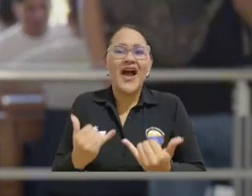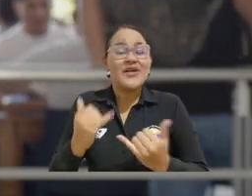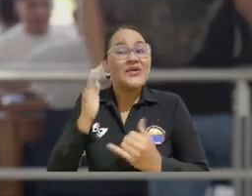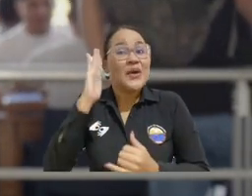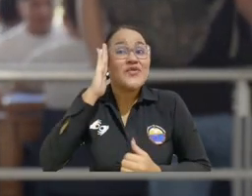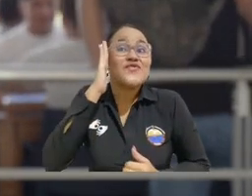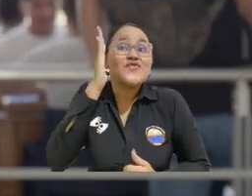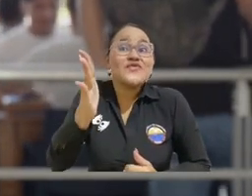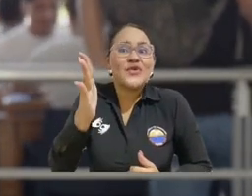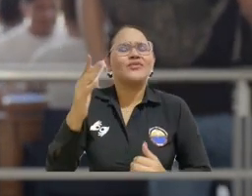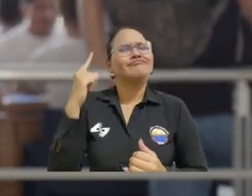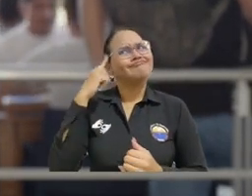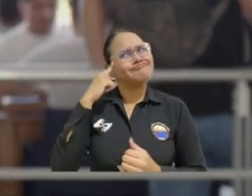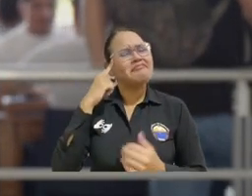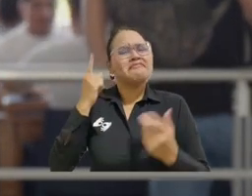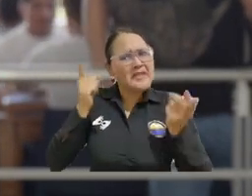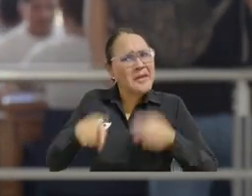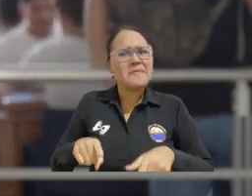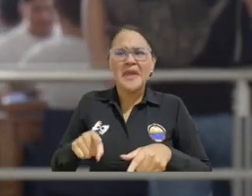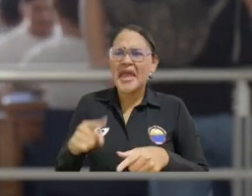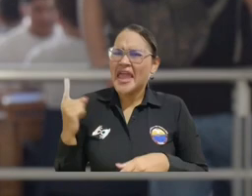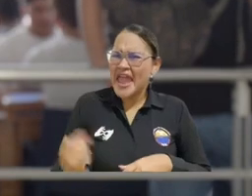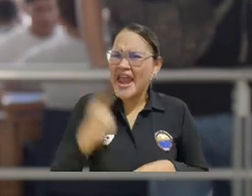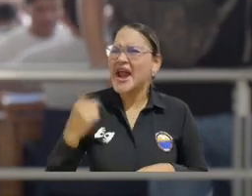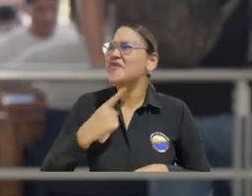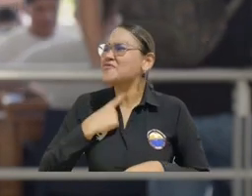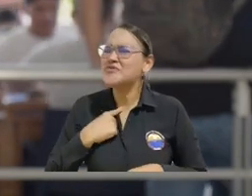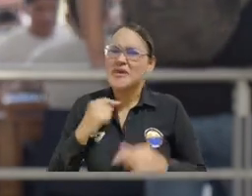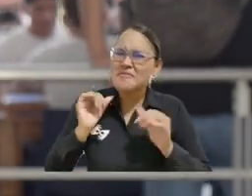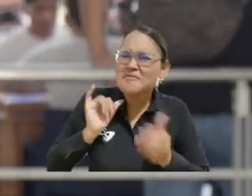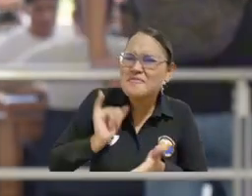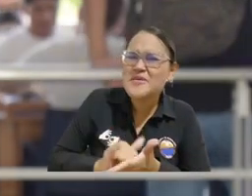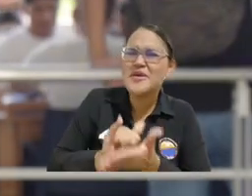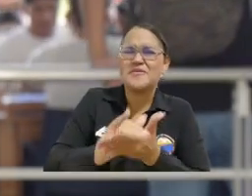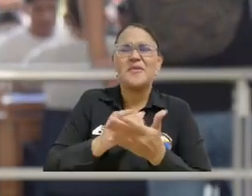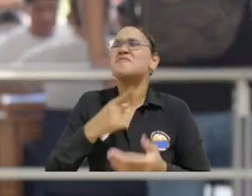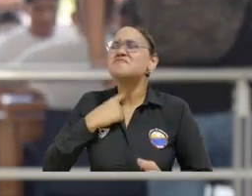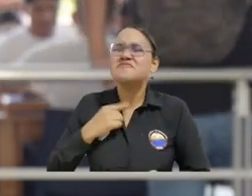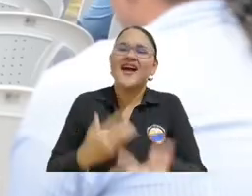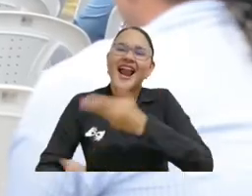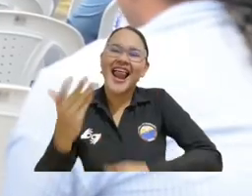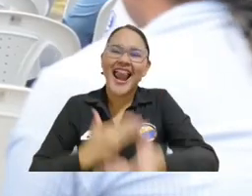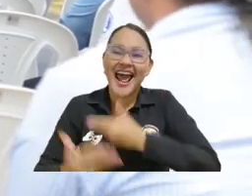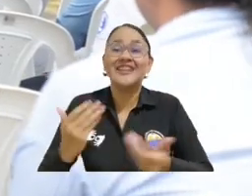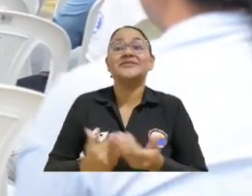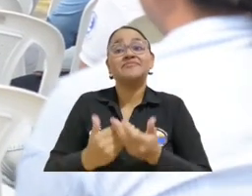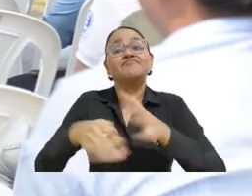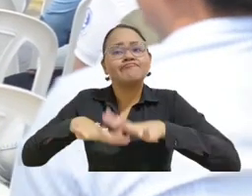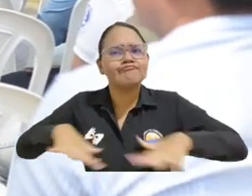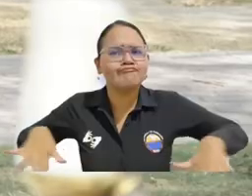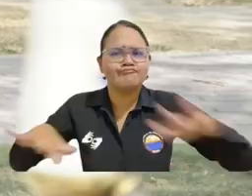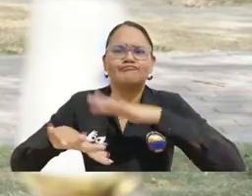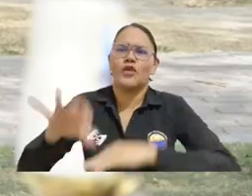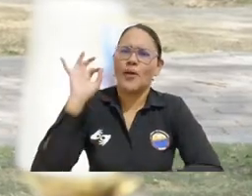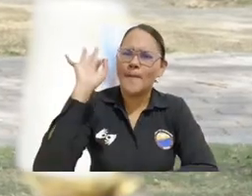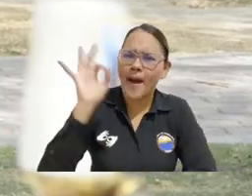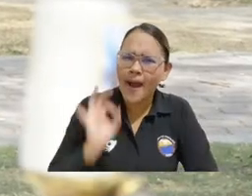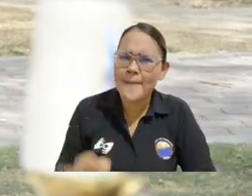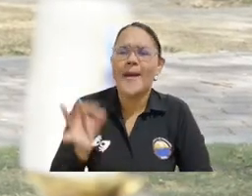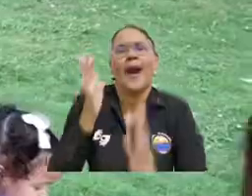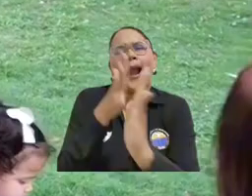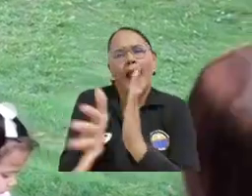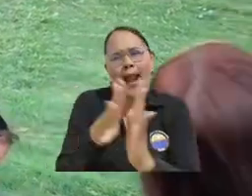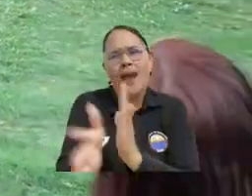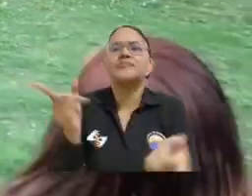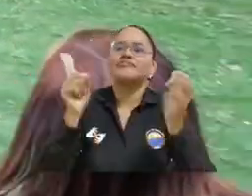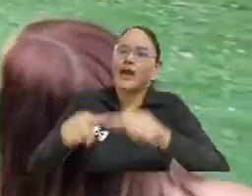una visión futurista, también tenemos la idea respecto a que los clásicos son eternos. Espacios como la Eucaristía y la